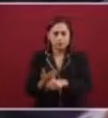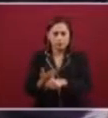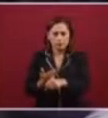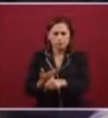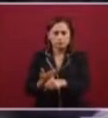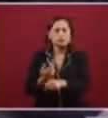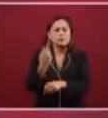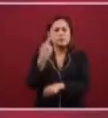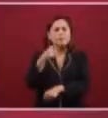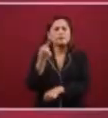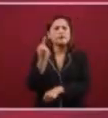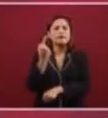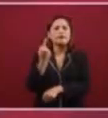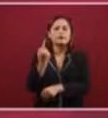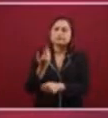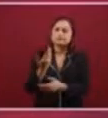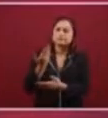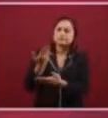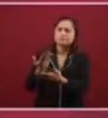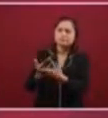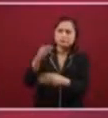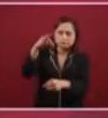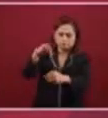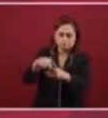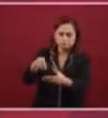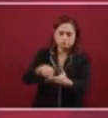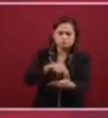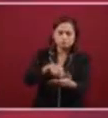pidiéndoles de que se respetara el voto,